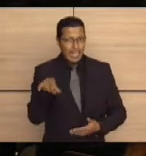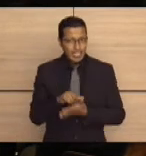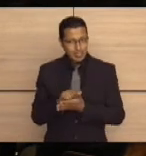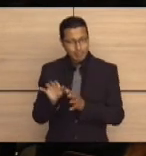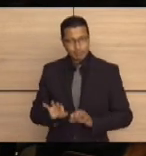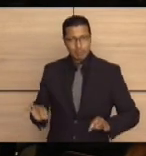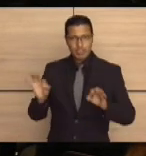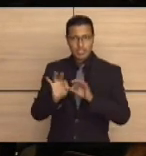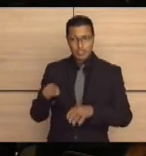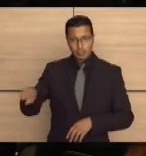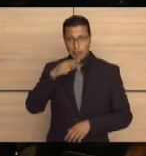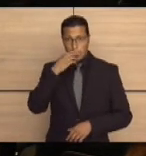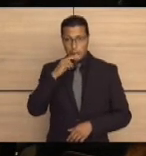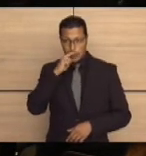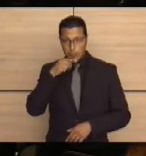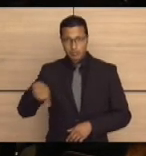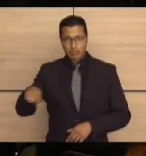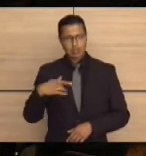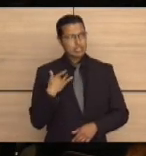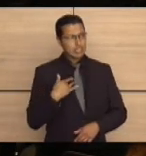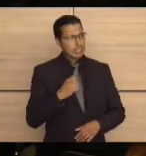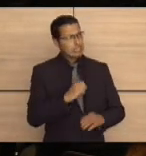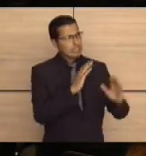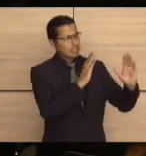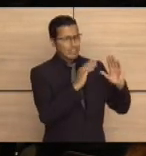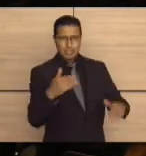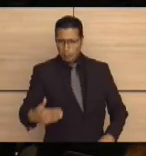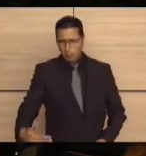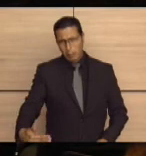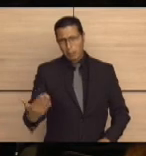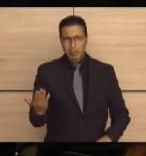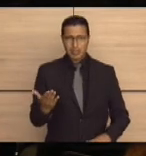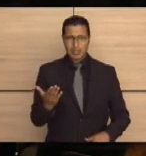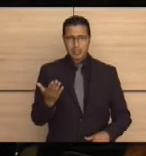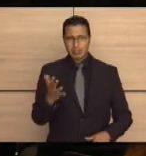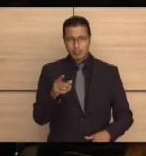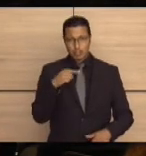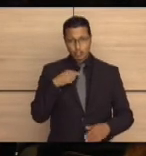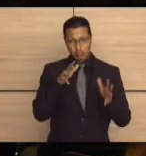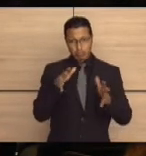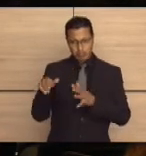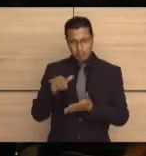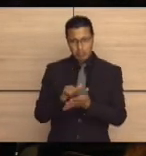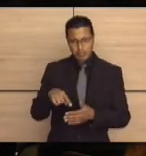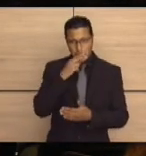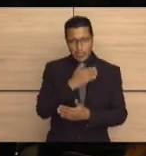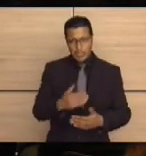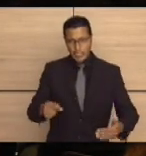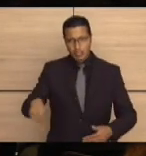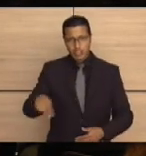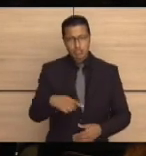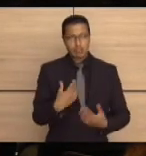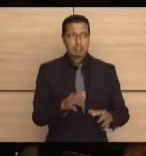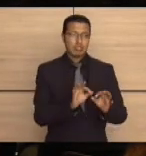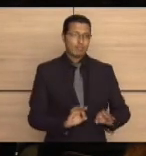cuando los niños sienten esto, logran, y más que todo cuando están tan pequeños como con los que nosotros trabajamos, logran generar una experiencia